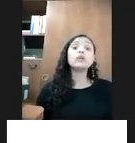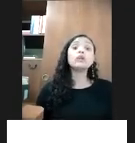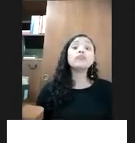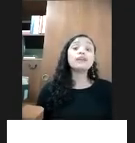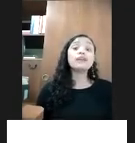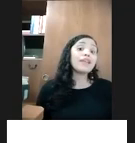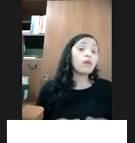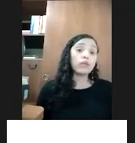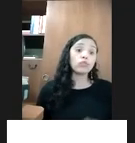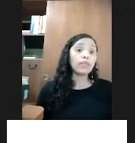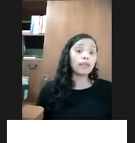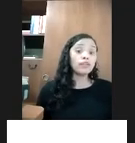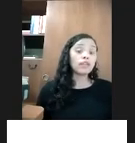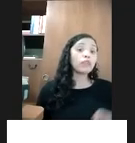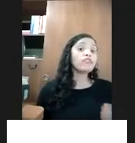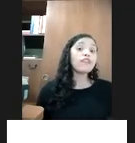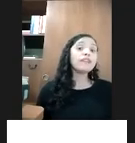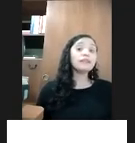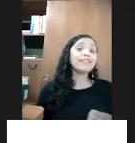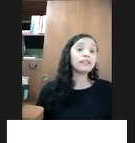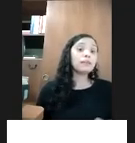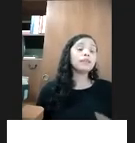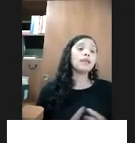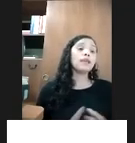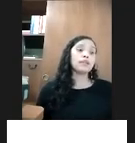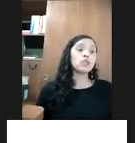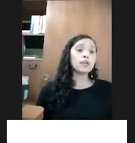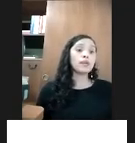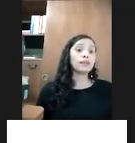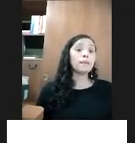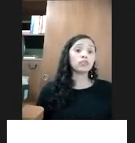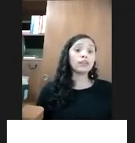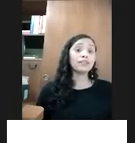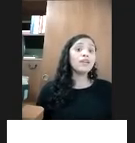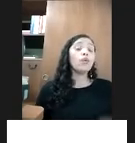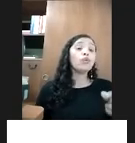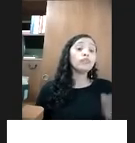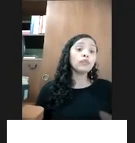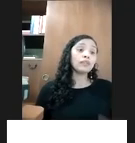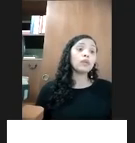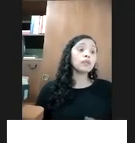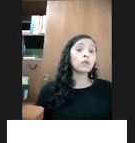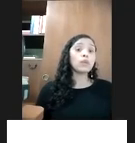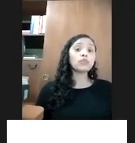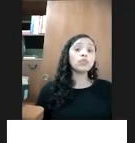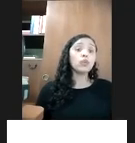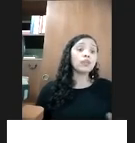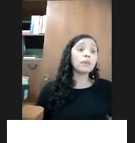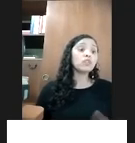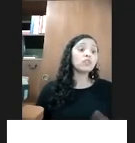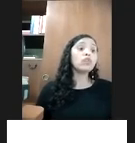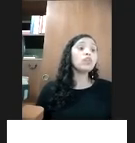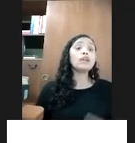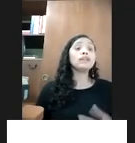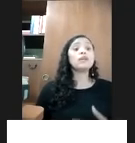se traduce en riesgo en su vida. O sea, esto afecta directamente el derecho a la vida de estas personas. Un contundente 99% de estas